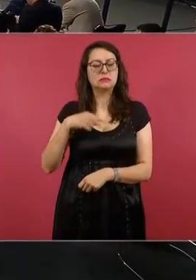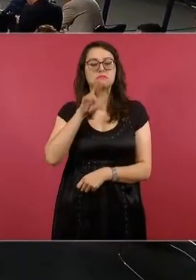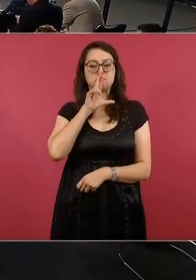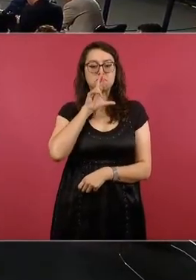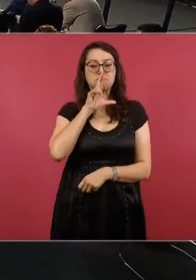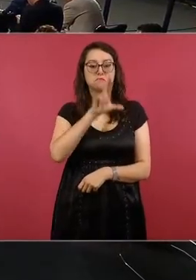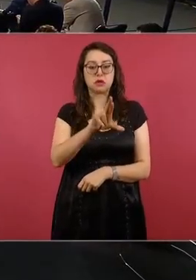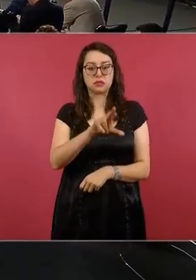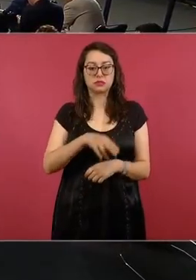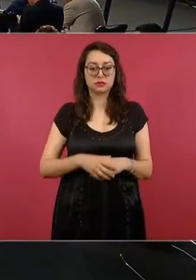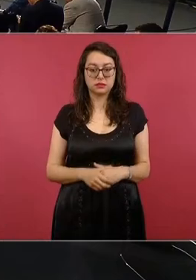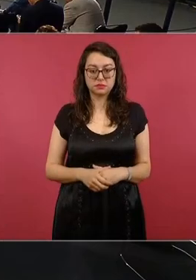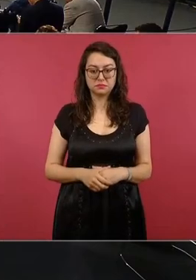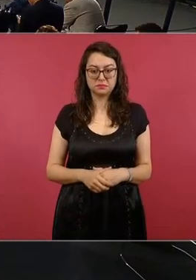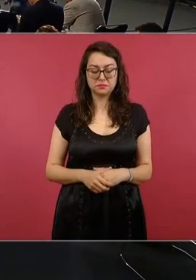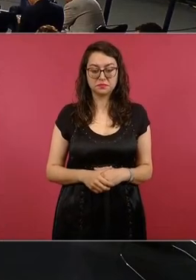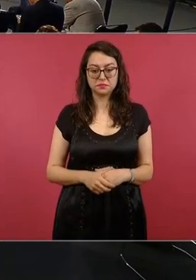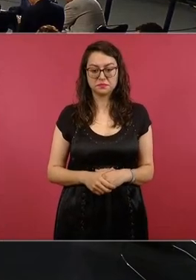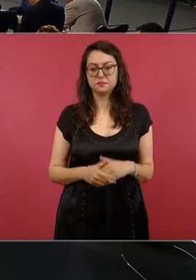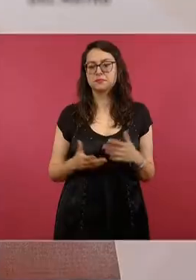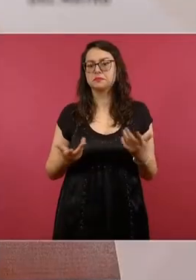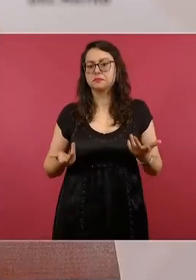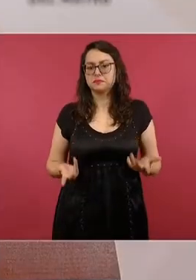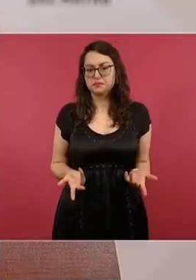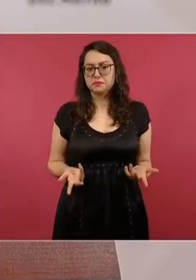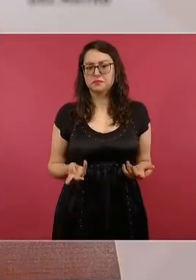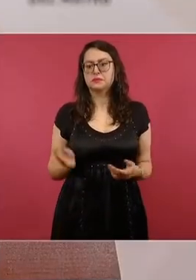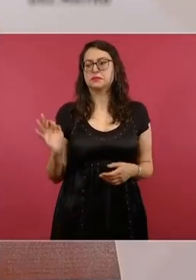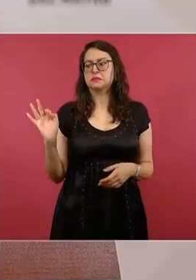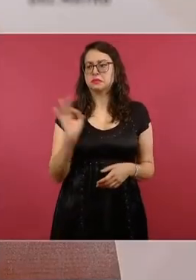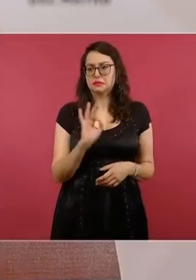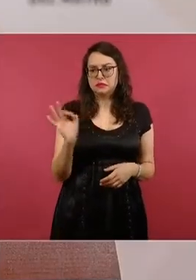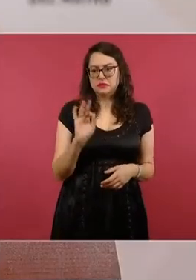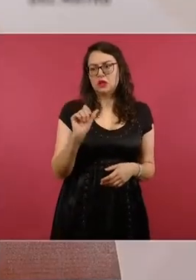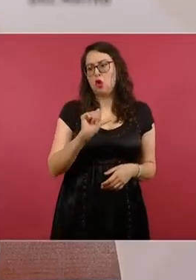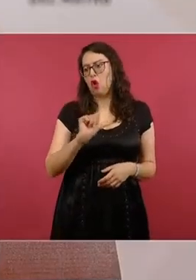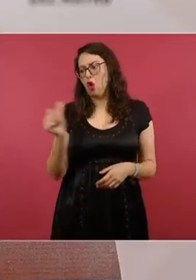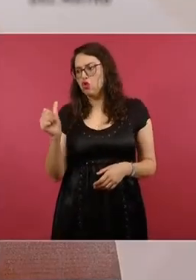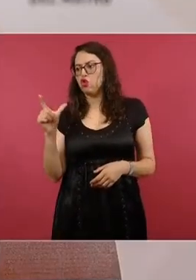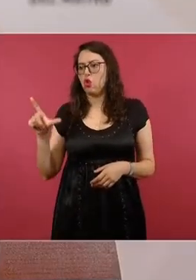Si se tratara de otras autoridades de otros tiempos,